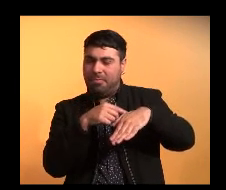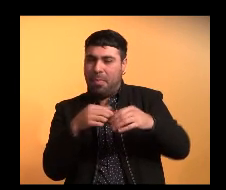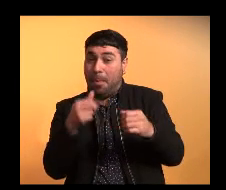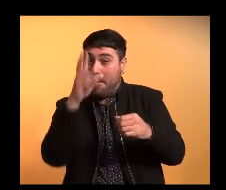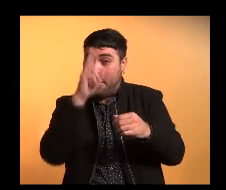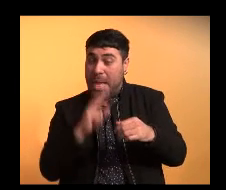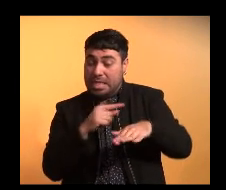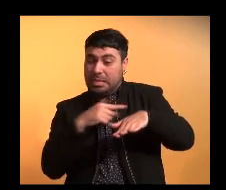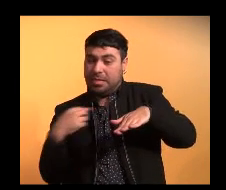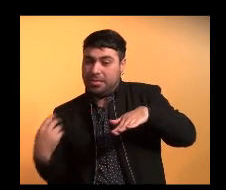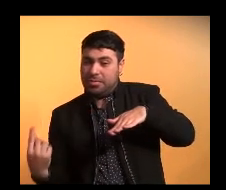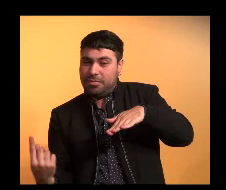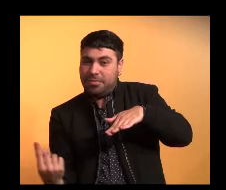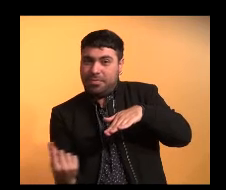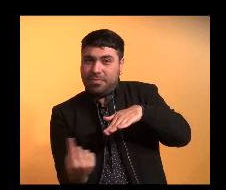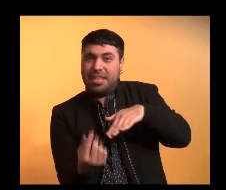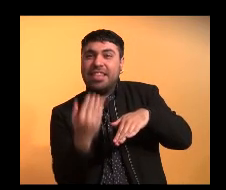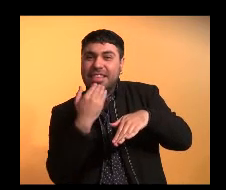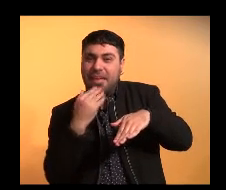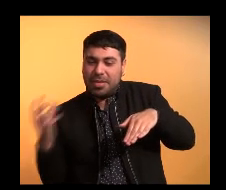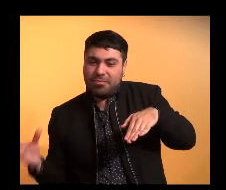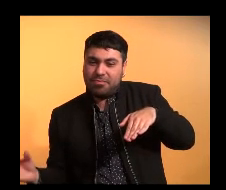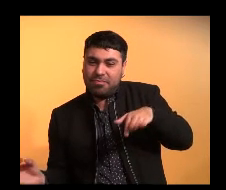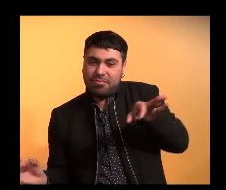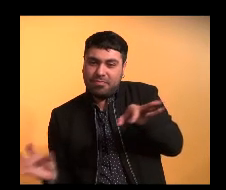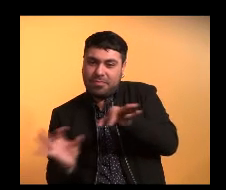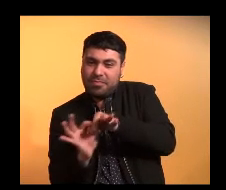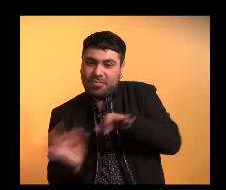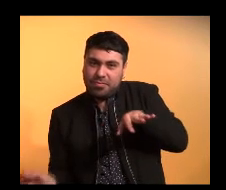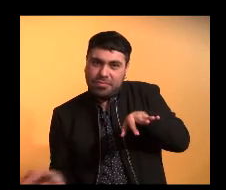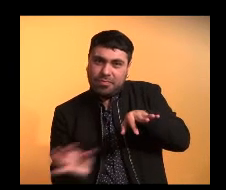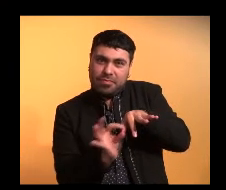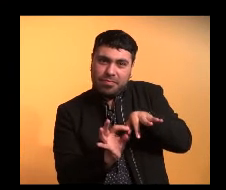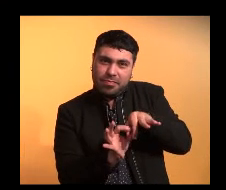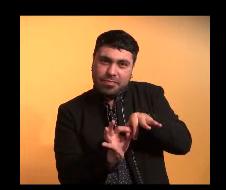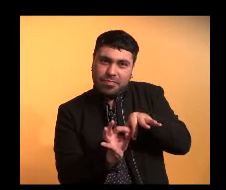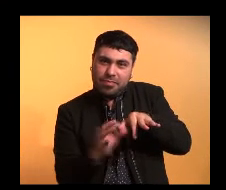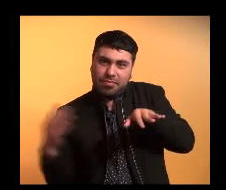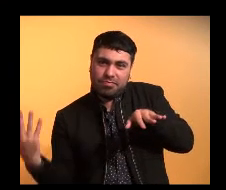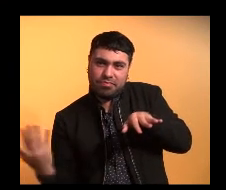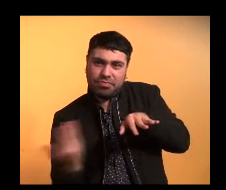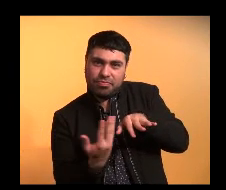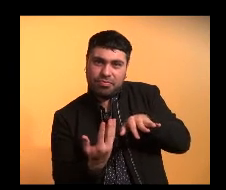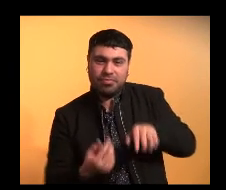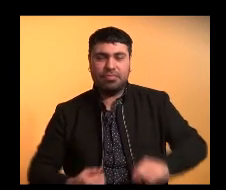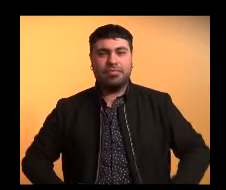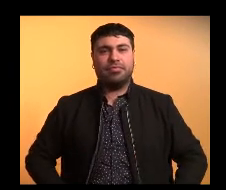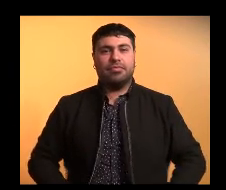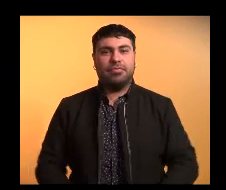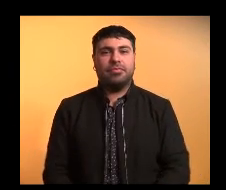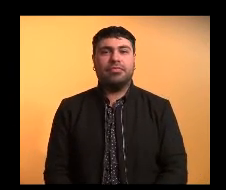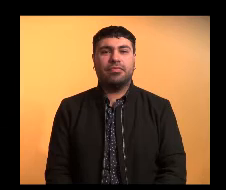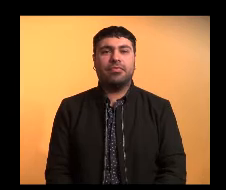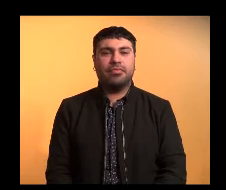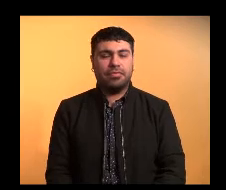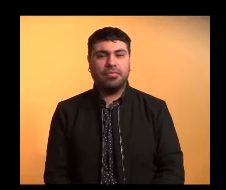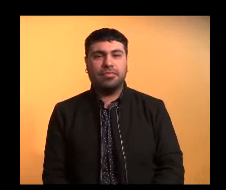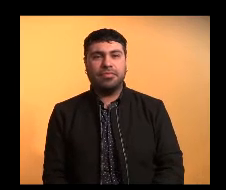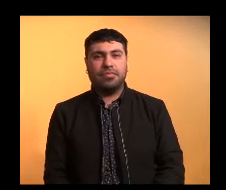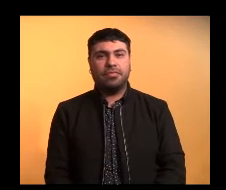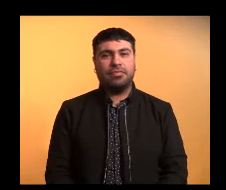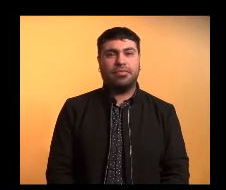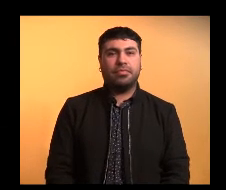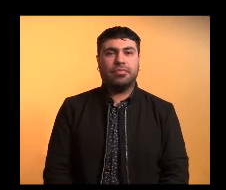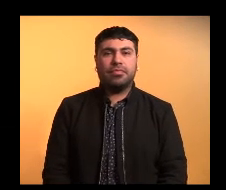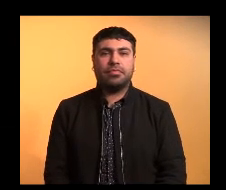una playa antártica, quizás no es tan relevante, pero este hallazgo dio pie para que eventualmente poder cuestionar este aislamiento de